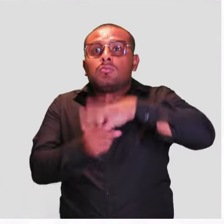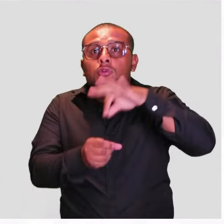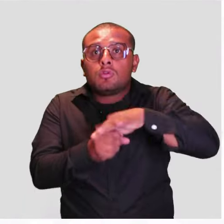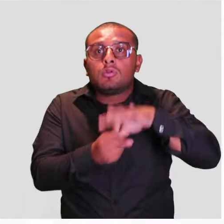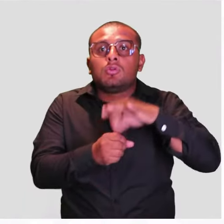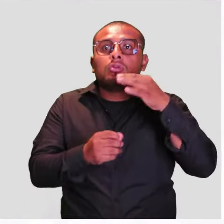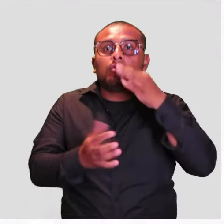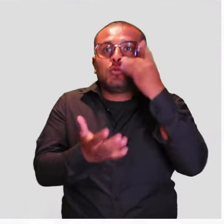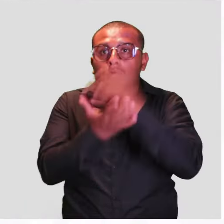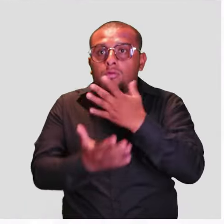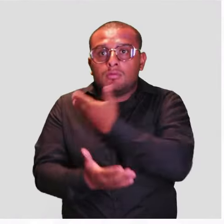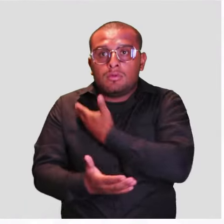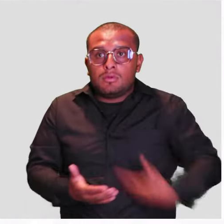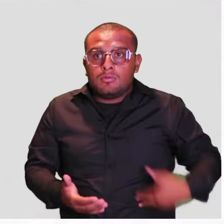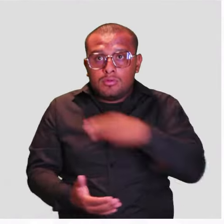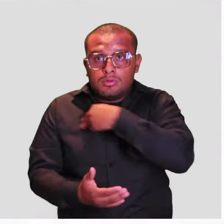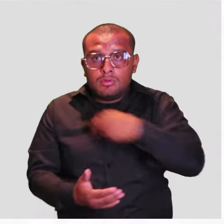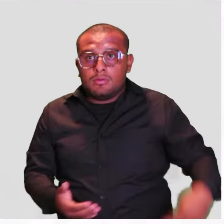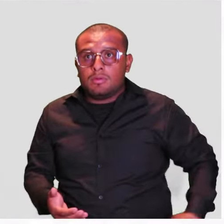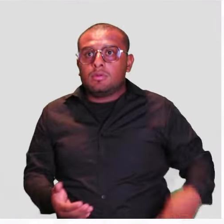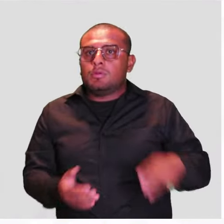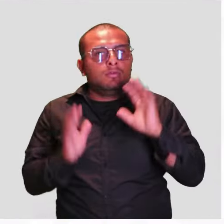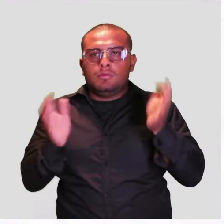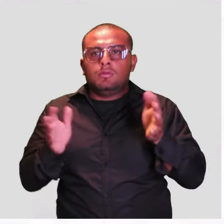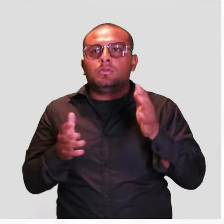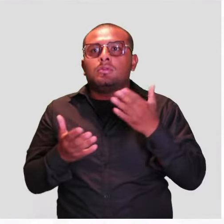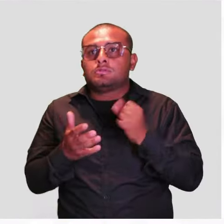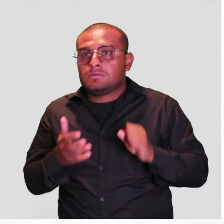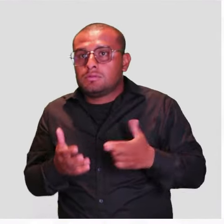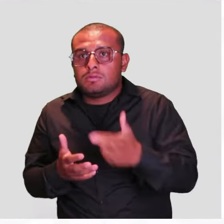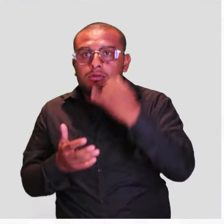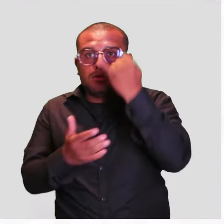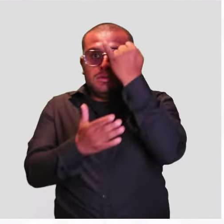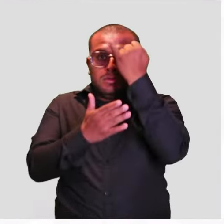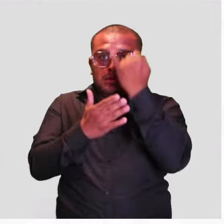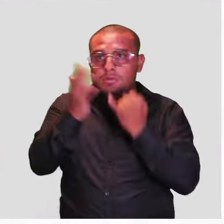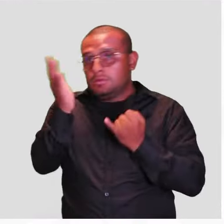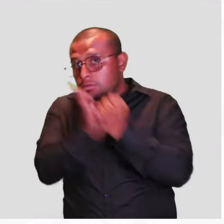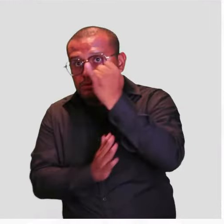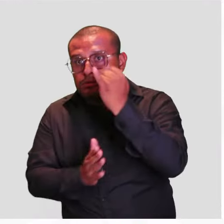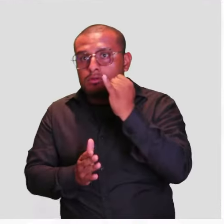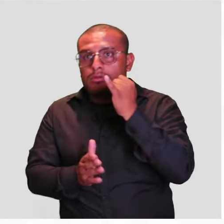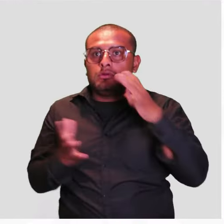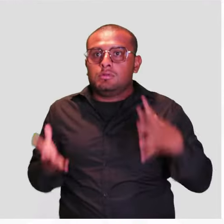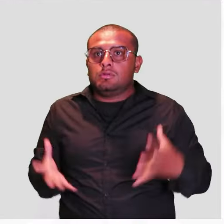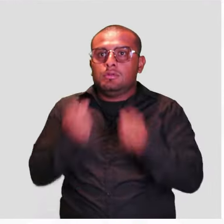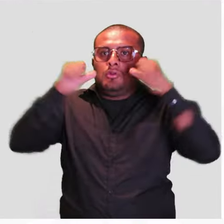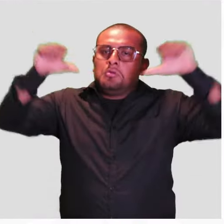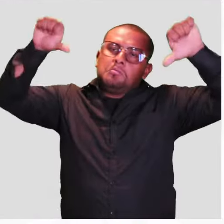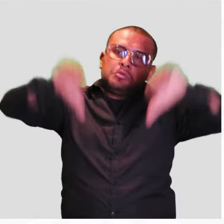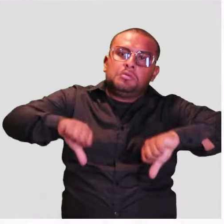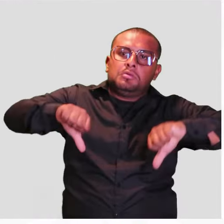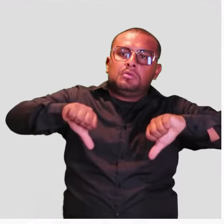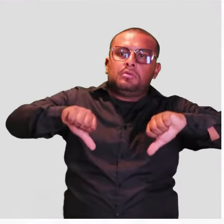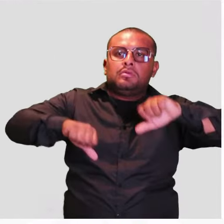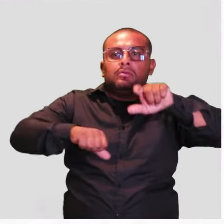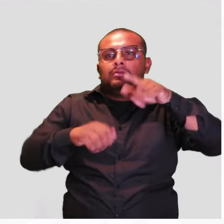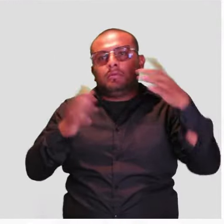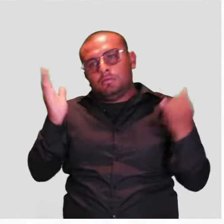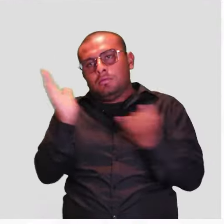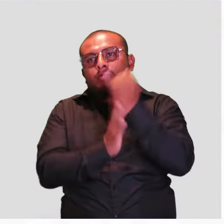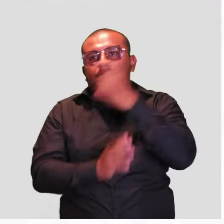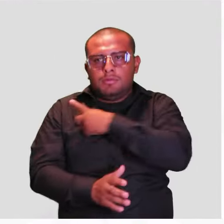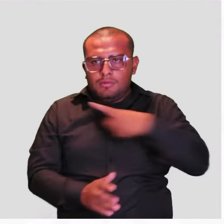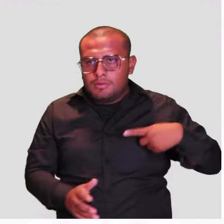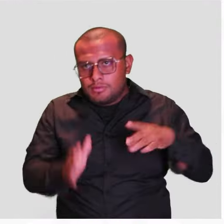municipal, sino de decidir si San Juan del Río gana o pierde. San Juan debe escoger entre continuar avanzando o permitir